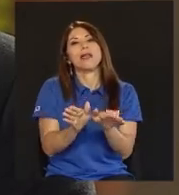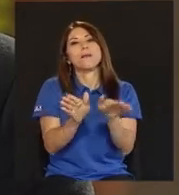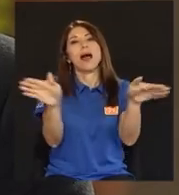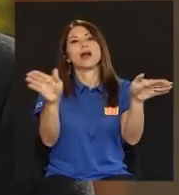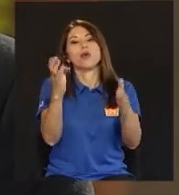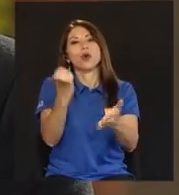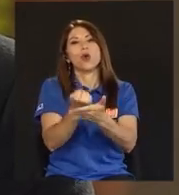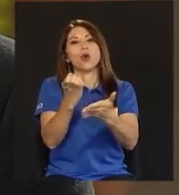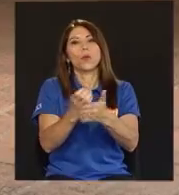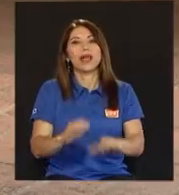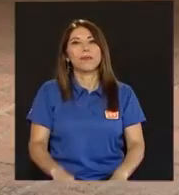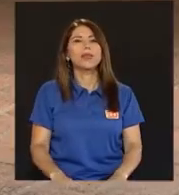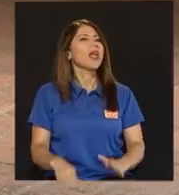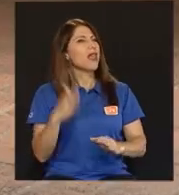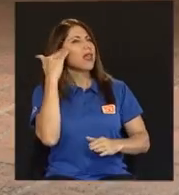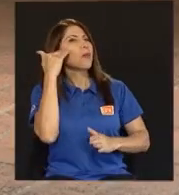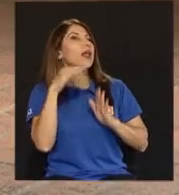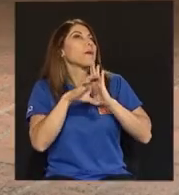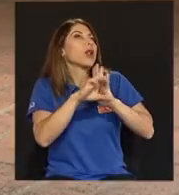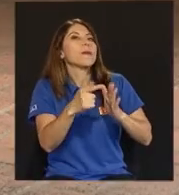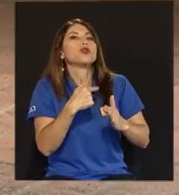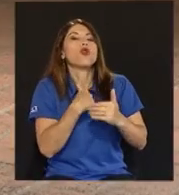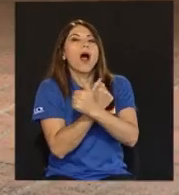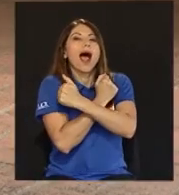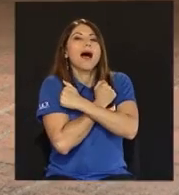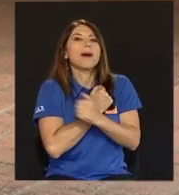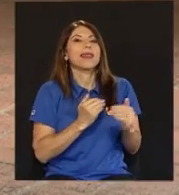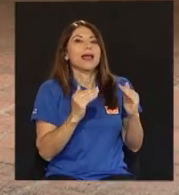si yo soy un ama de casa o si yo soy